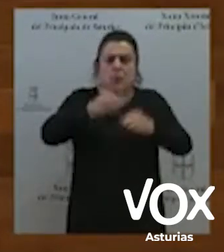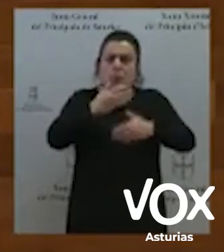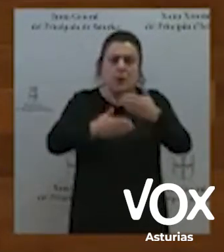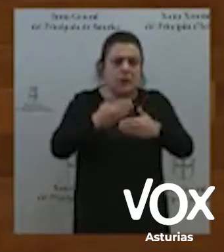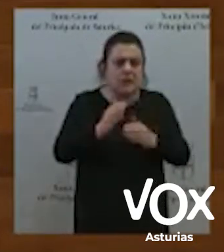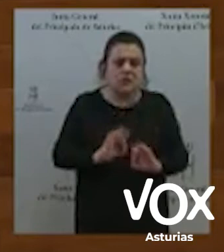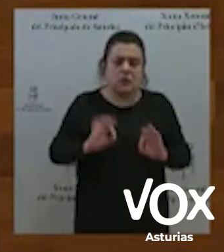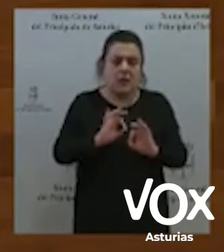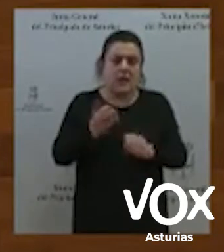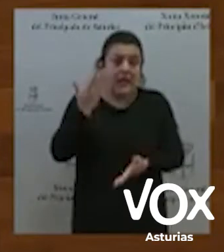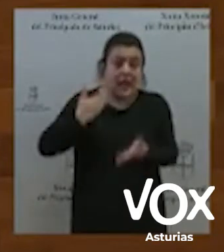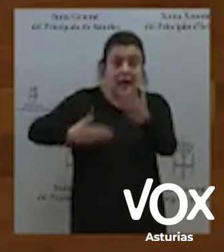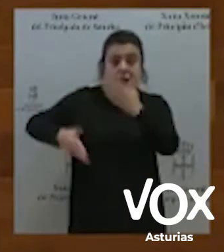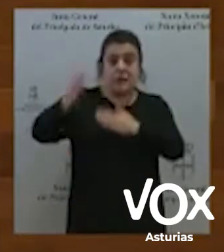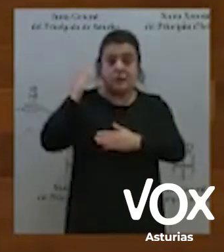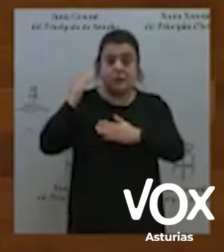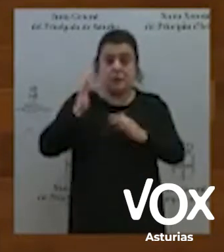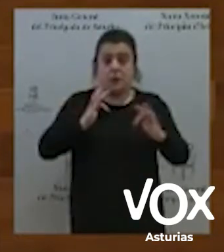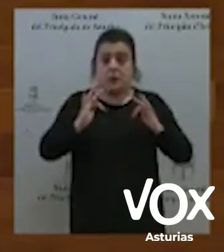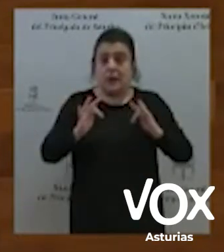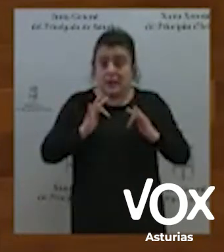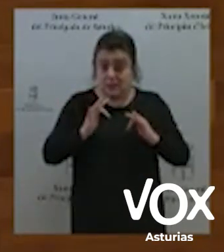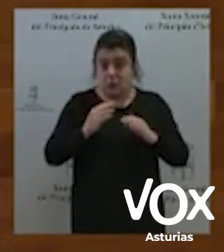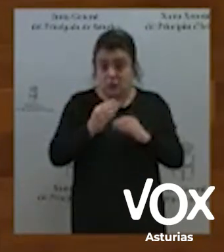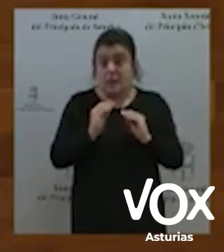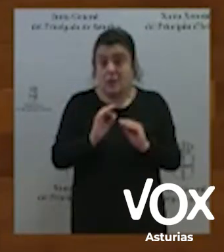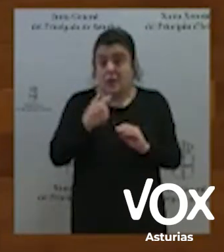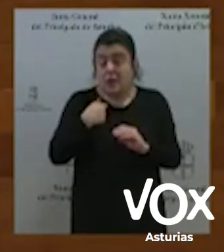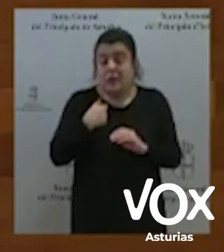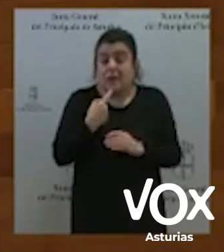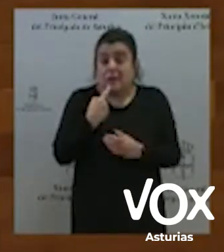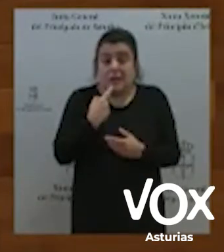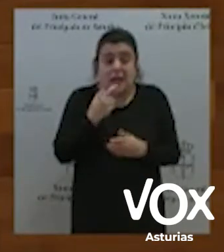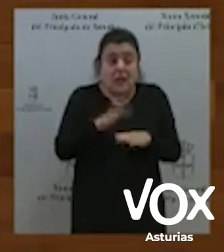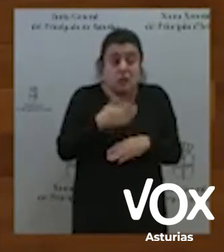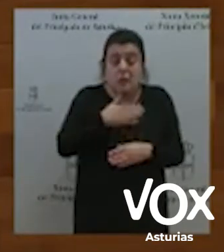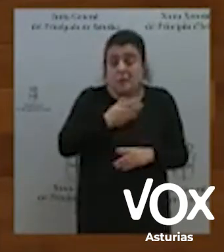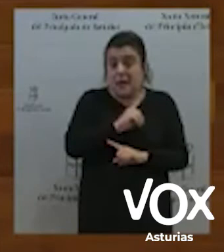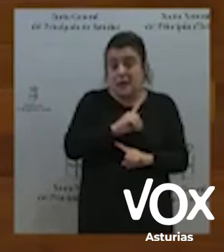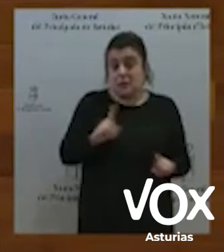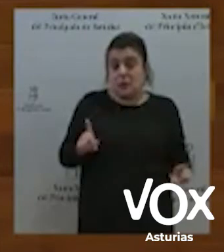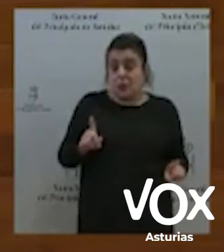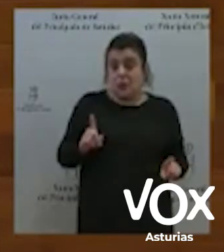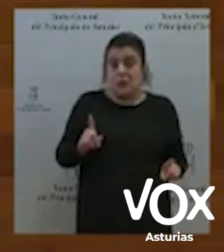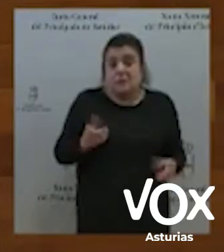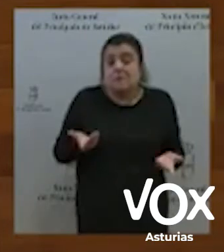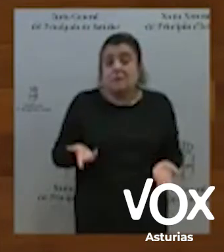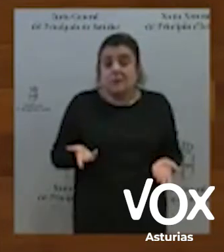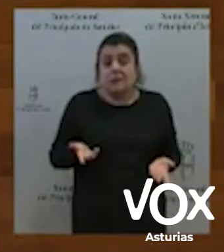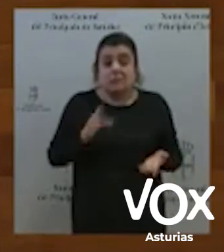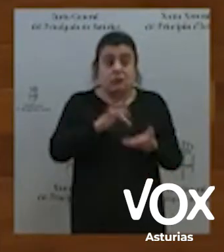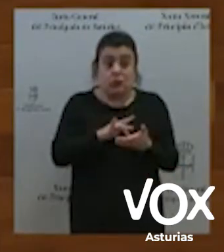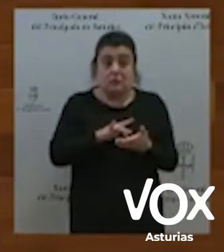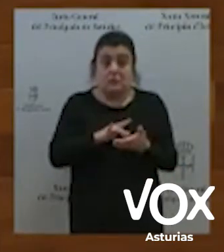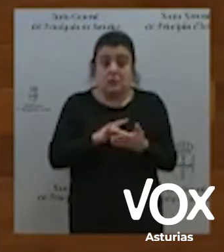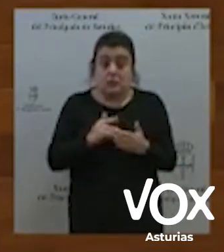hacen, dirán que las culpas no son suyas, como siempre lo están haciendo, y mientras tanto los asturianos seguimos sufriendo el poco peso de